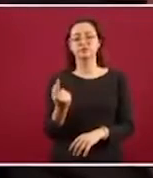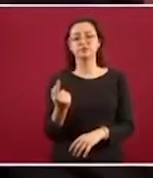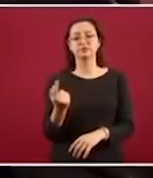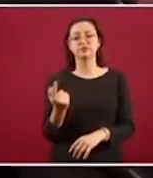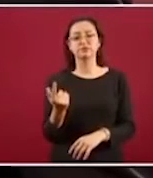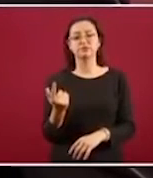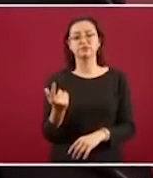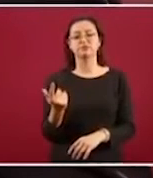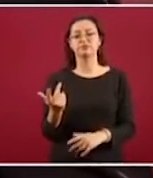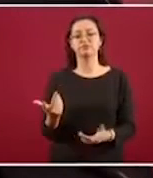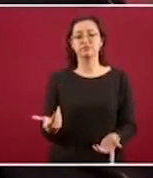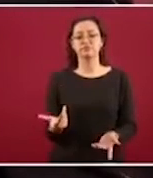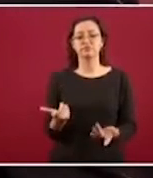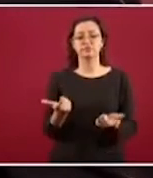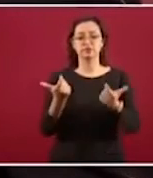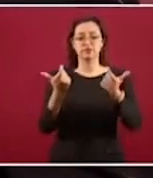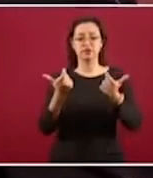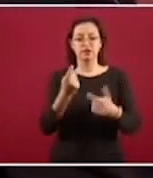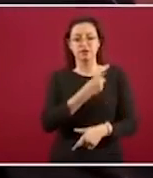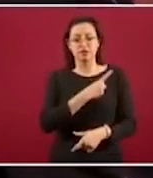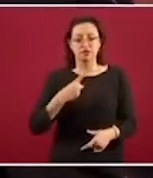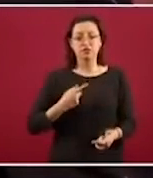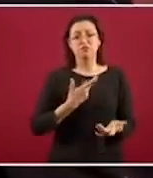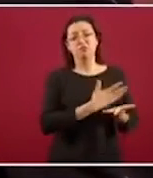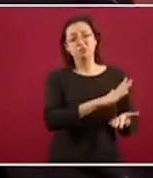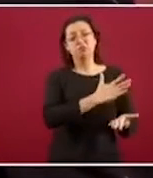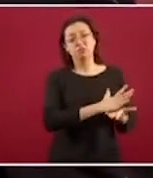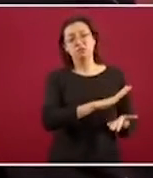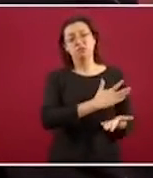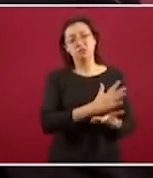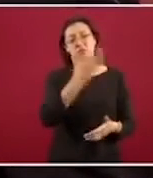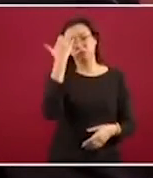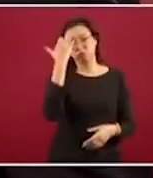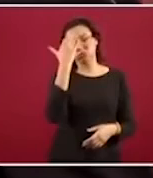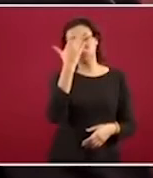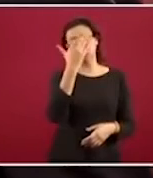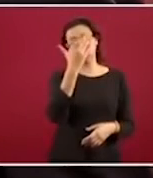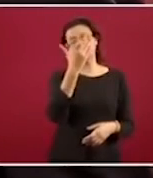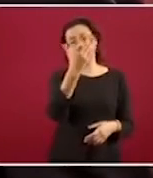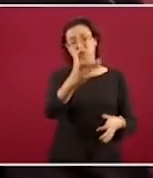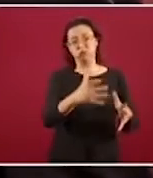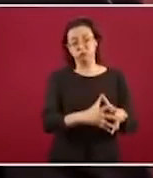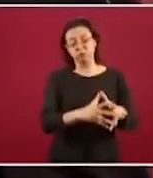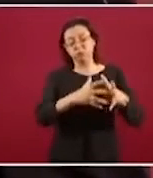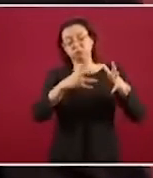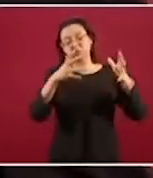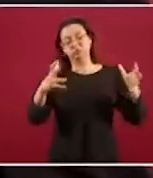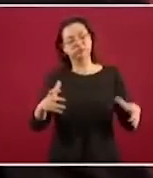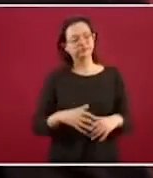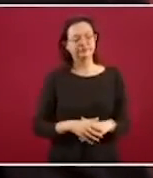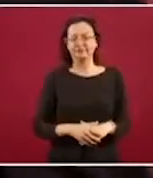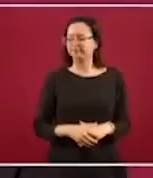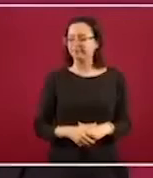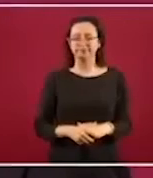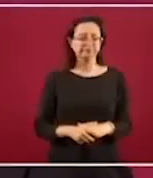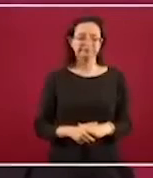que se incremente la deuda. Queremos hacer todo lo